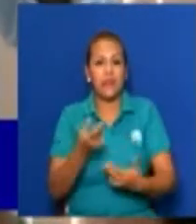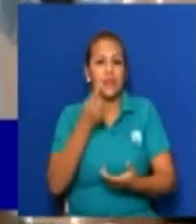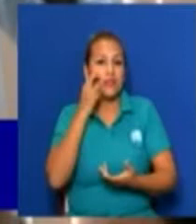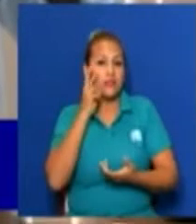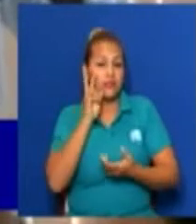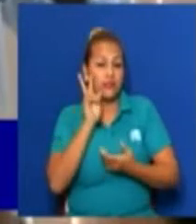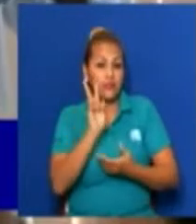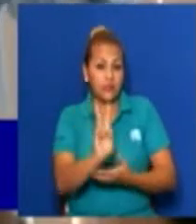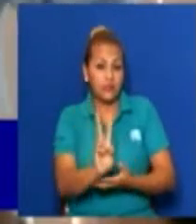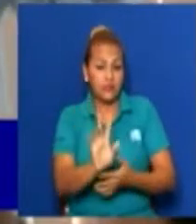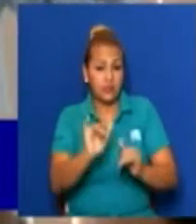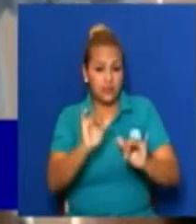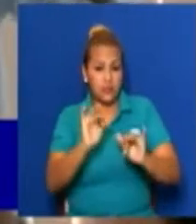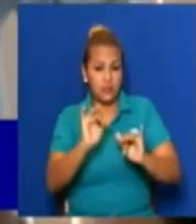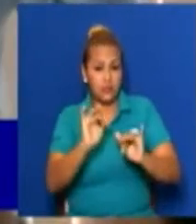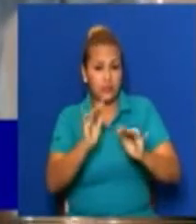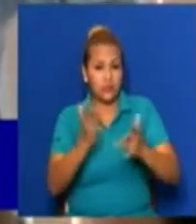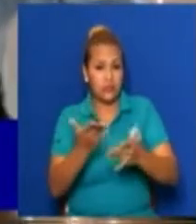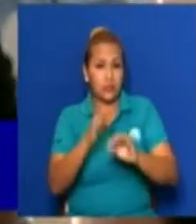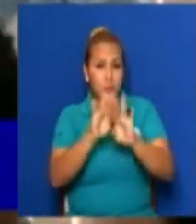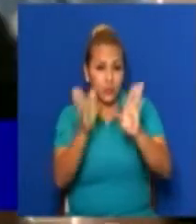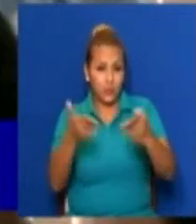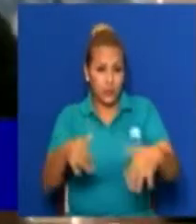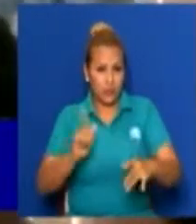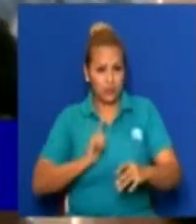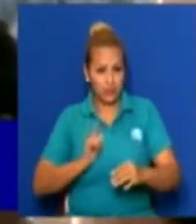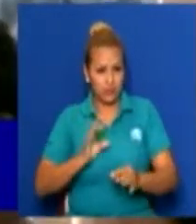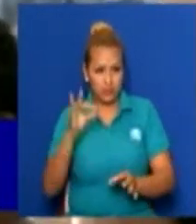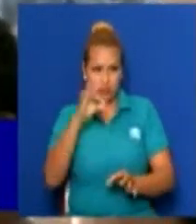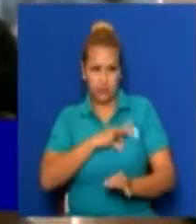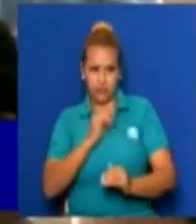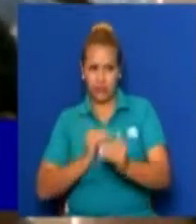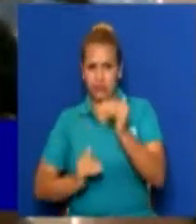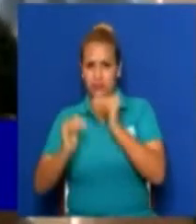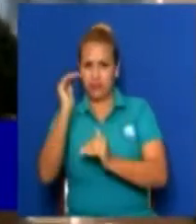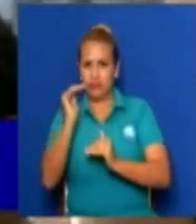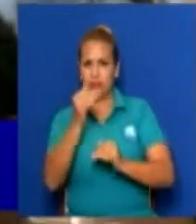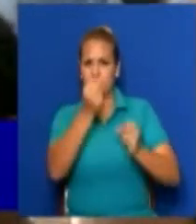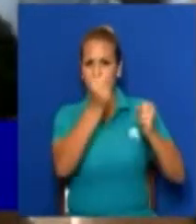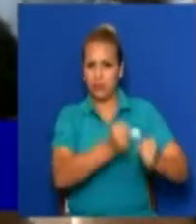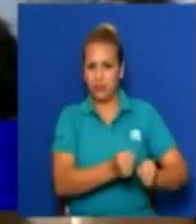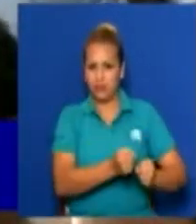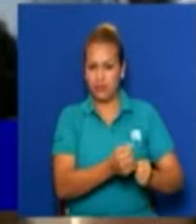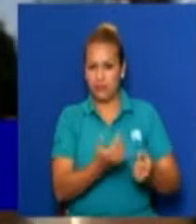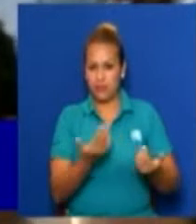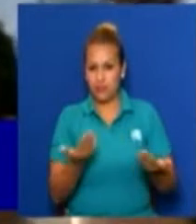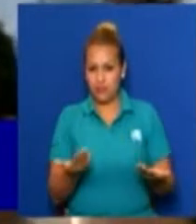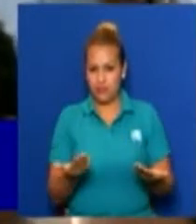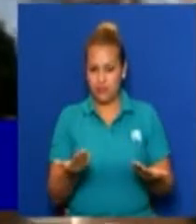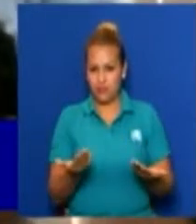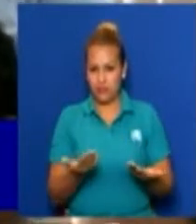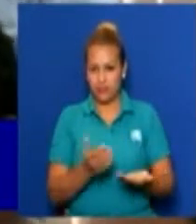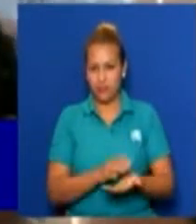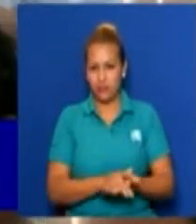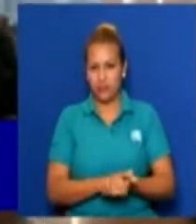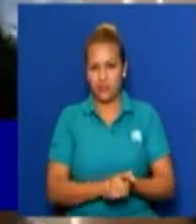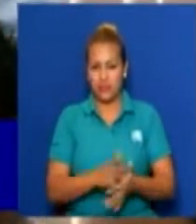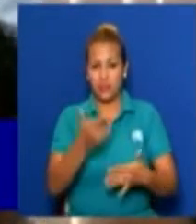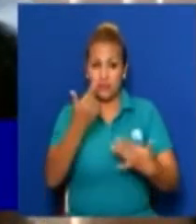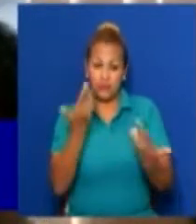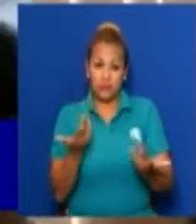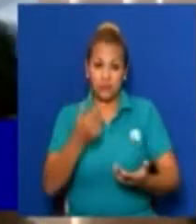Consecuentemente, la mujer entonces tendrá un salario mucho más inferior del salario inferior que ya recibe el hombre. Entonces, uno